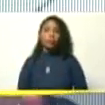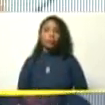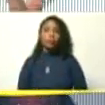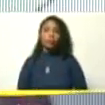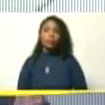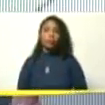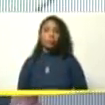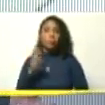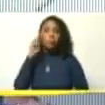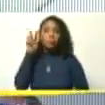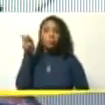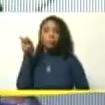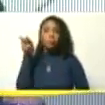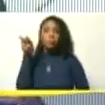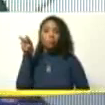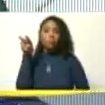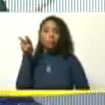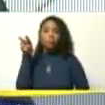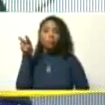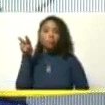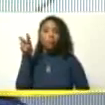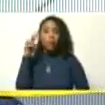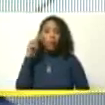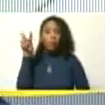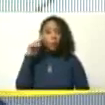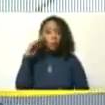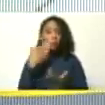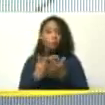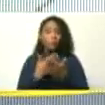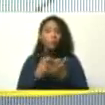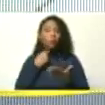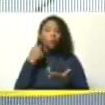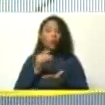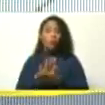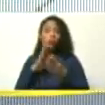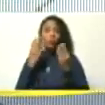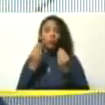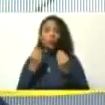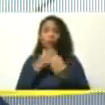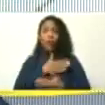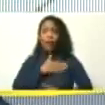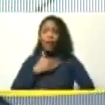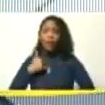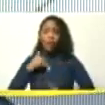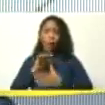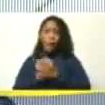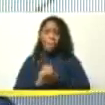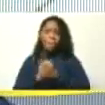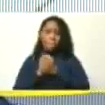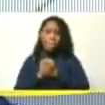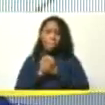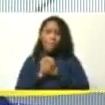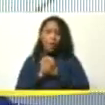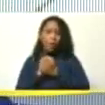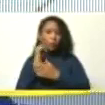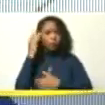y habiendo visto morir tantos queridos compañeros, entrañables amigos,